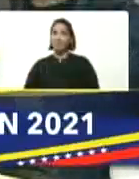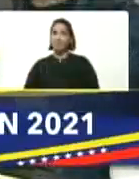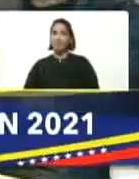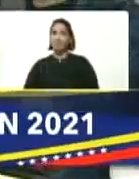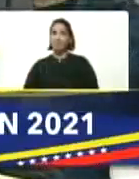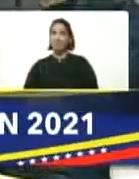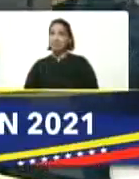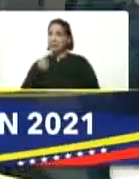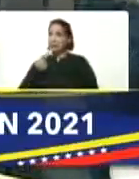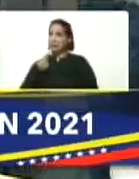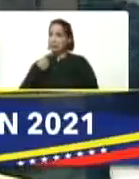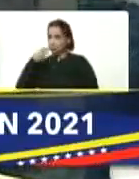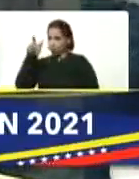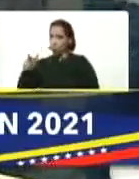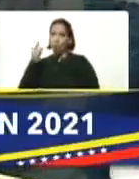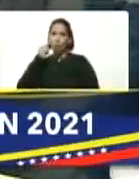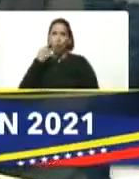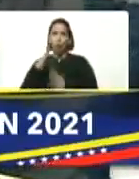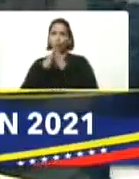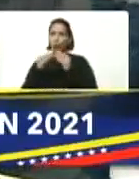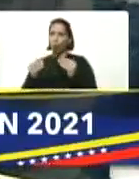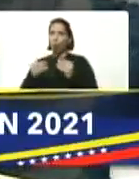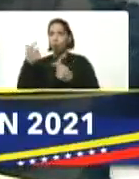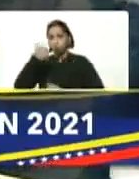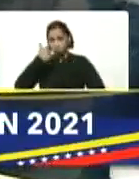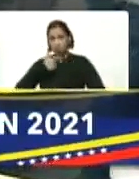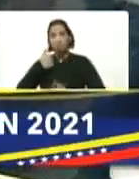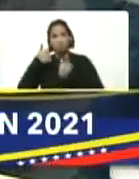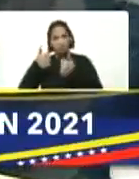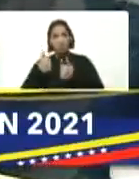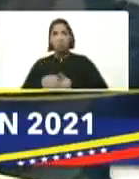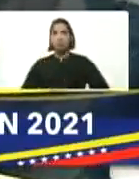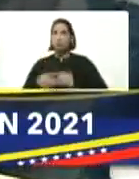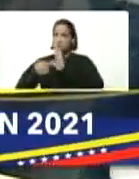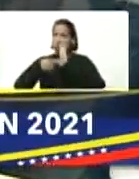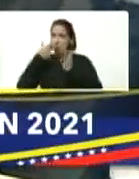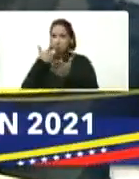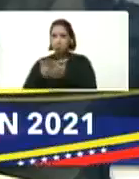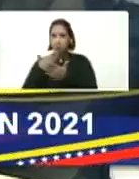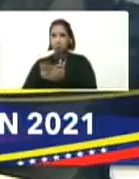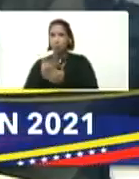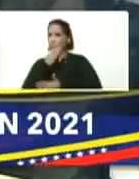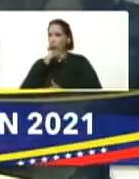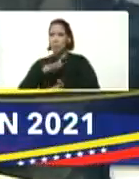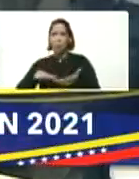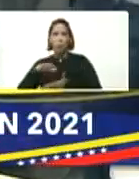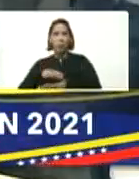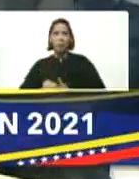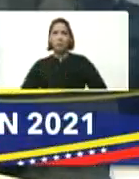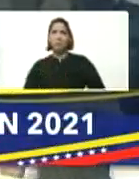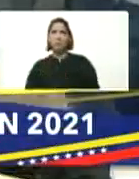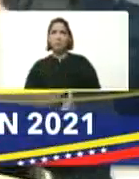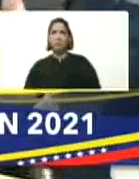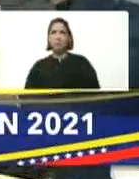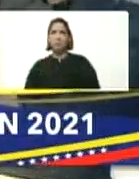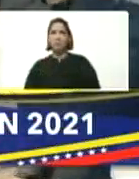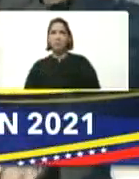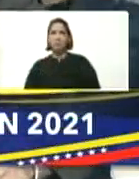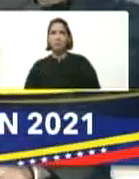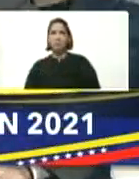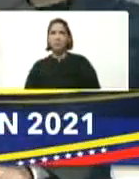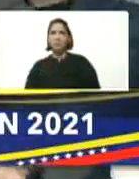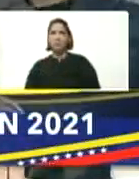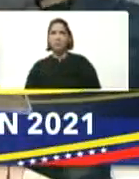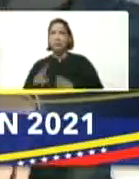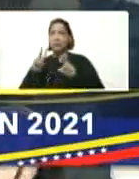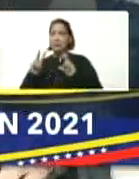los argumentos de María Elcira, todos son convincentes, son demostrables, no hay problema con ellos. El asunto